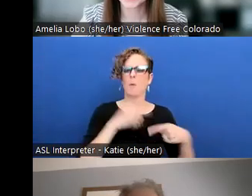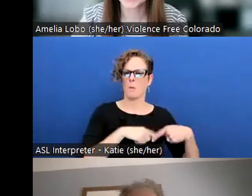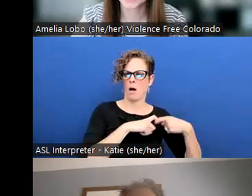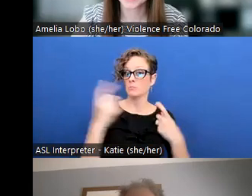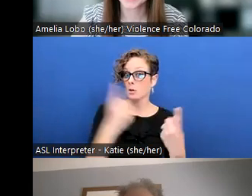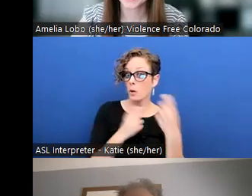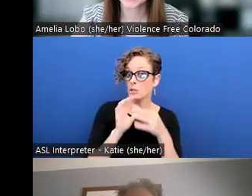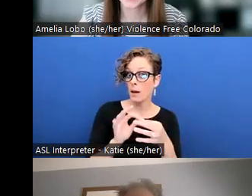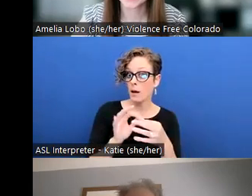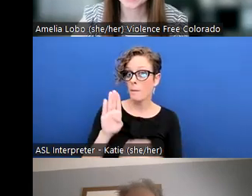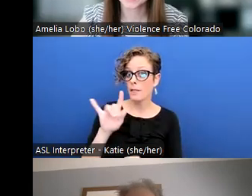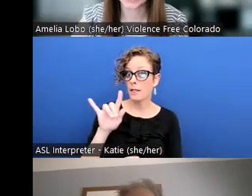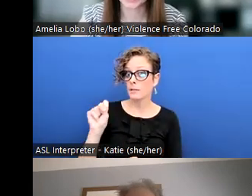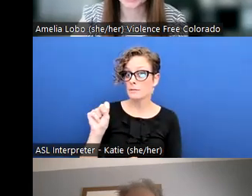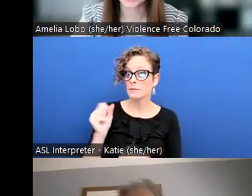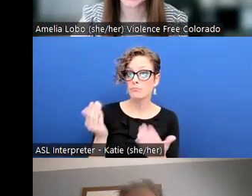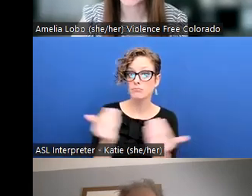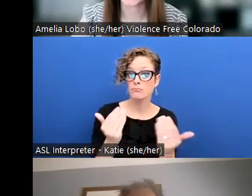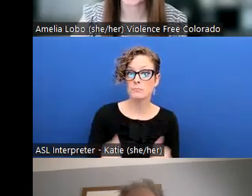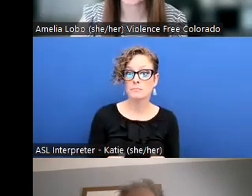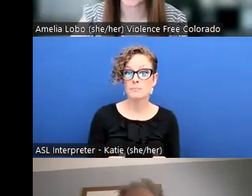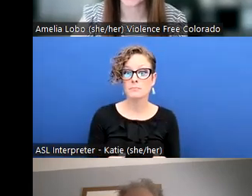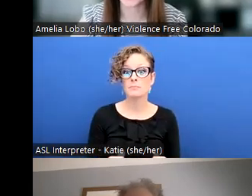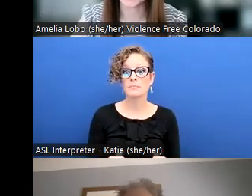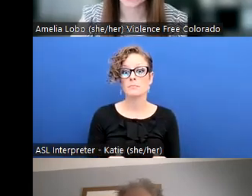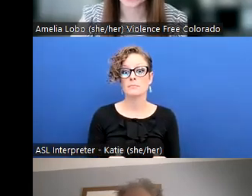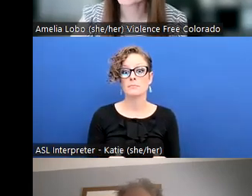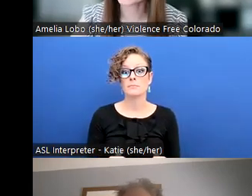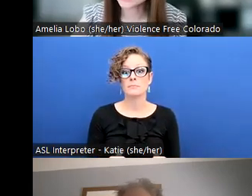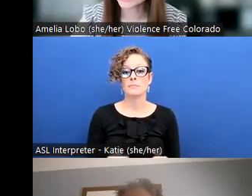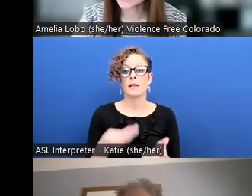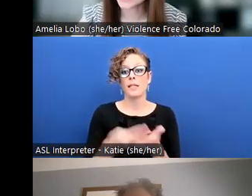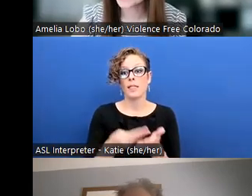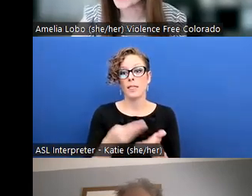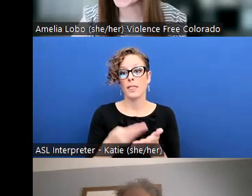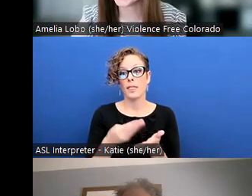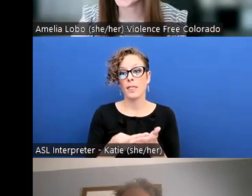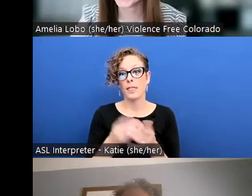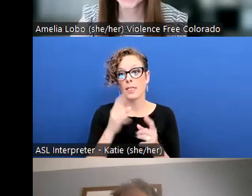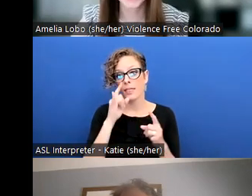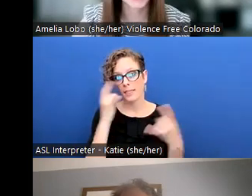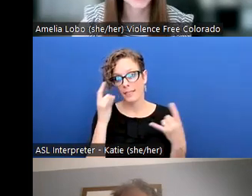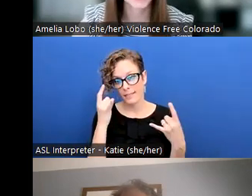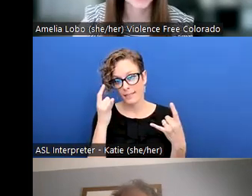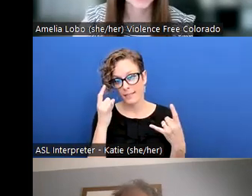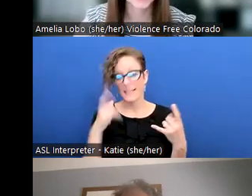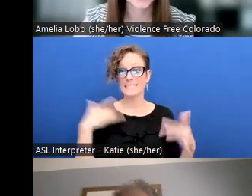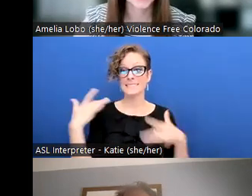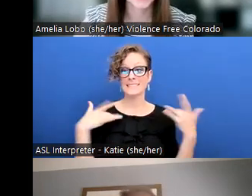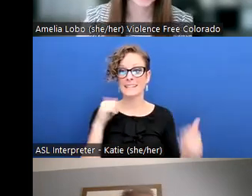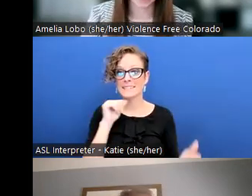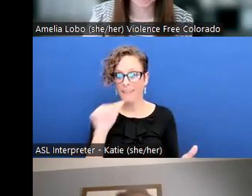sepan que pueden I'm just talking contar con estos through it. It's resultados. not the most exciting thing, but Hablar de fondos, pues no lo